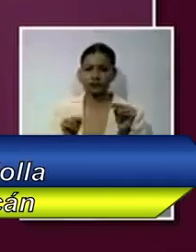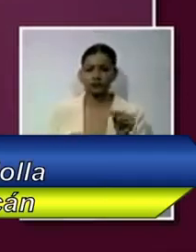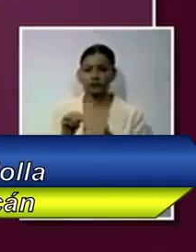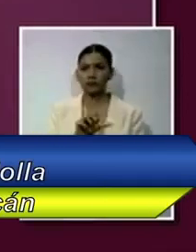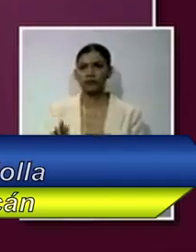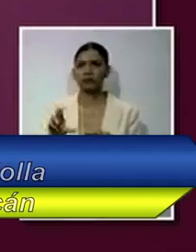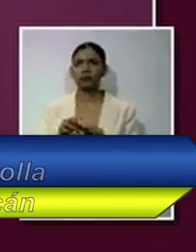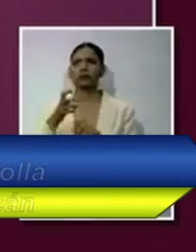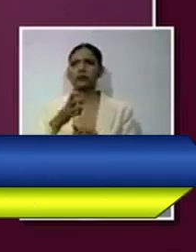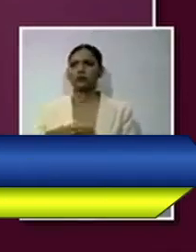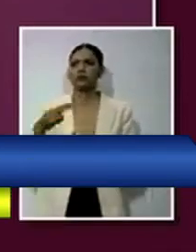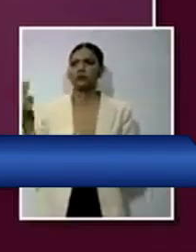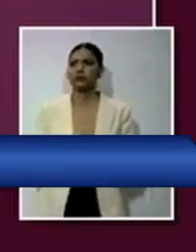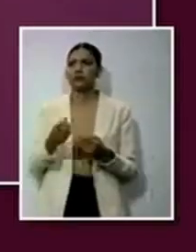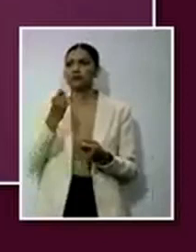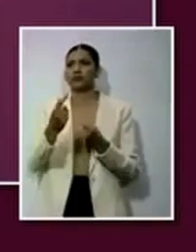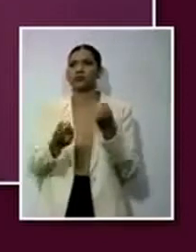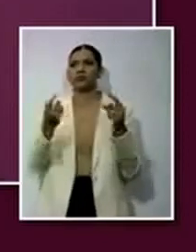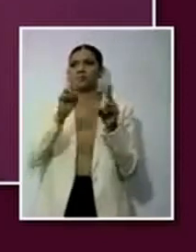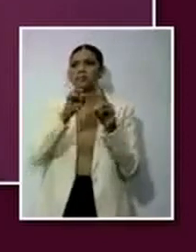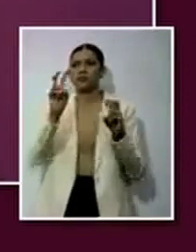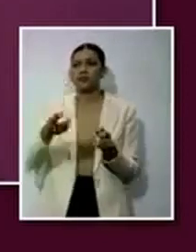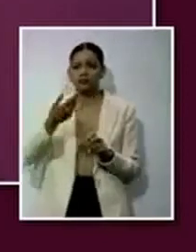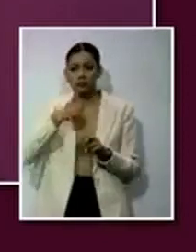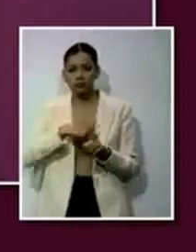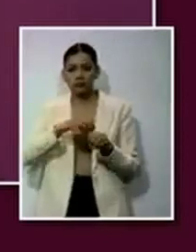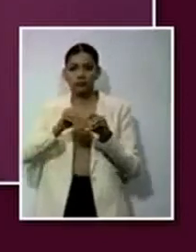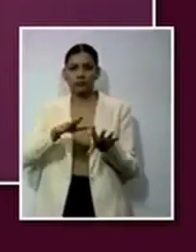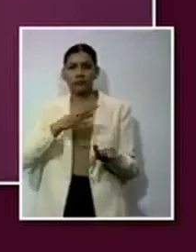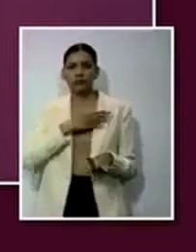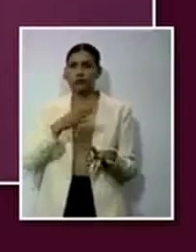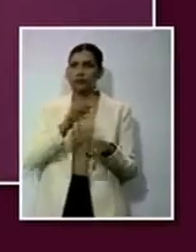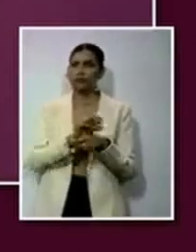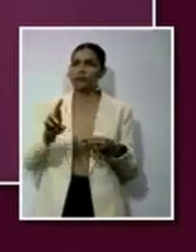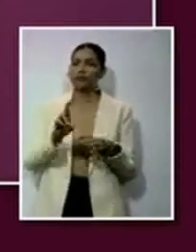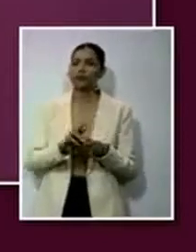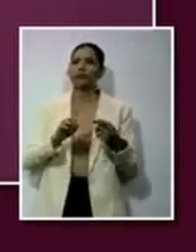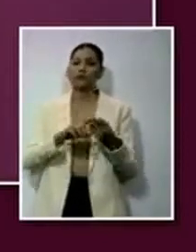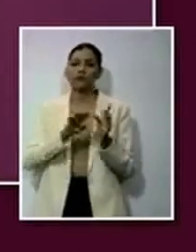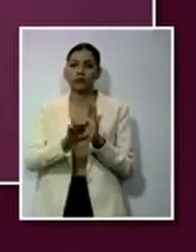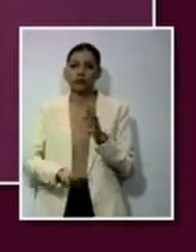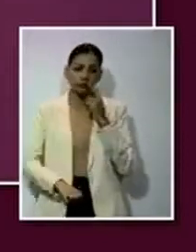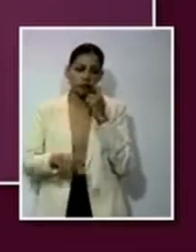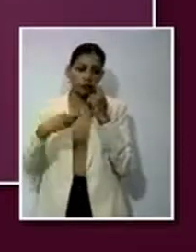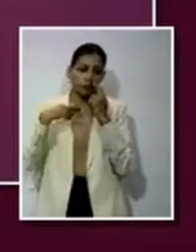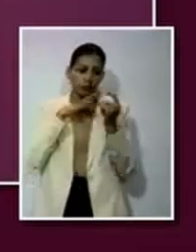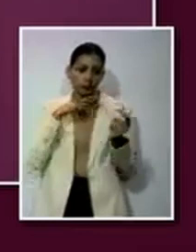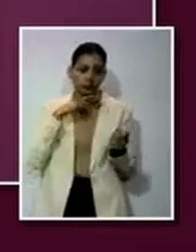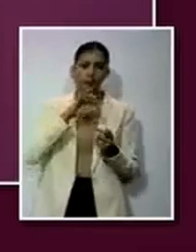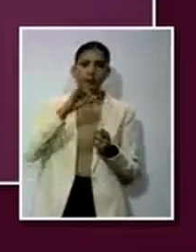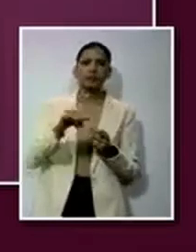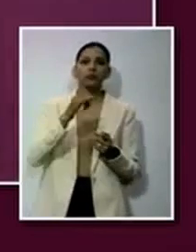que es necesario. Hay casos que tenemos muy precisos, una muy buena coordinación, caso de Zamora, caso de